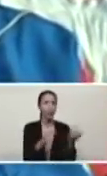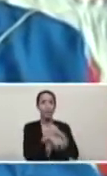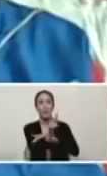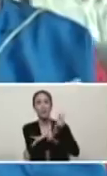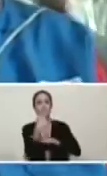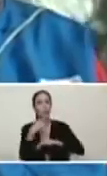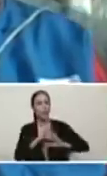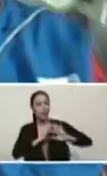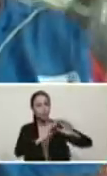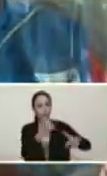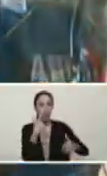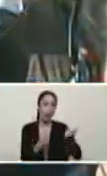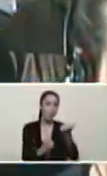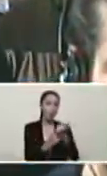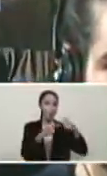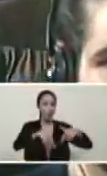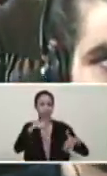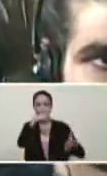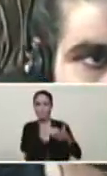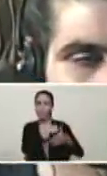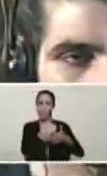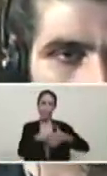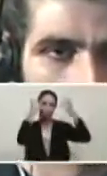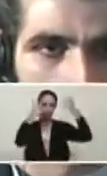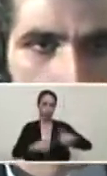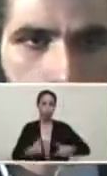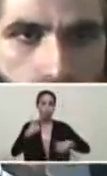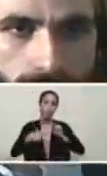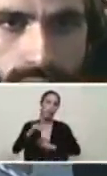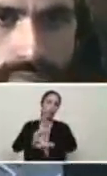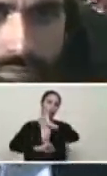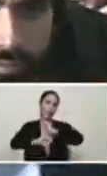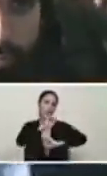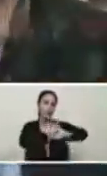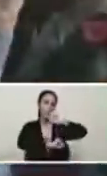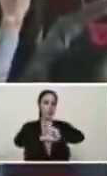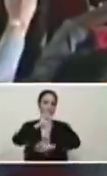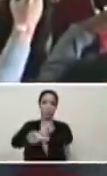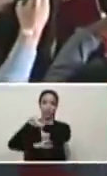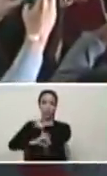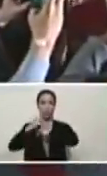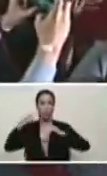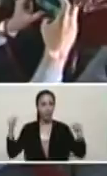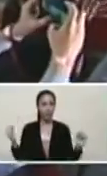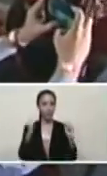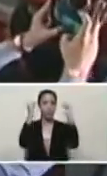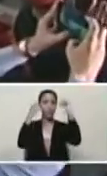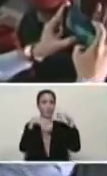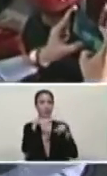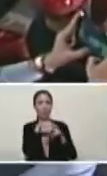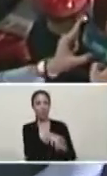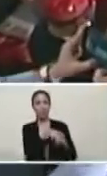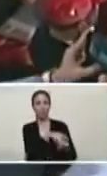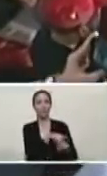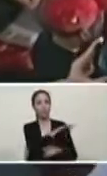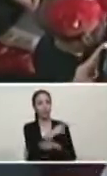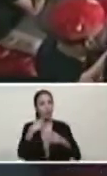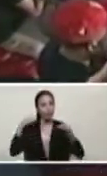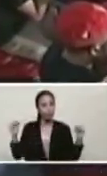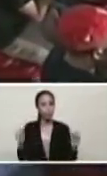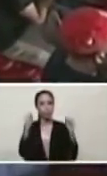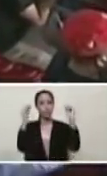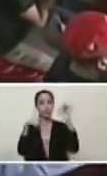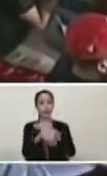que Venezuela va a resistir, que Venezuela va a luchar y Venezuela va a vencer las agresiones del imperialismo y